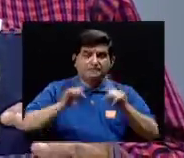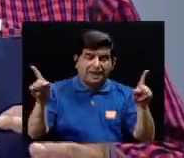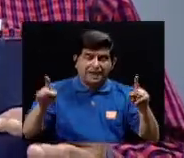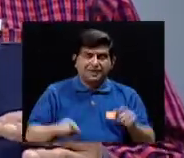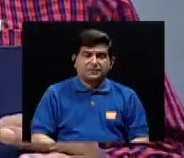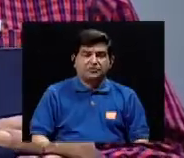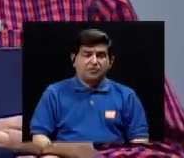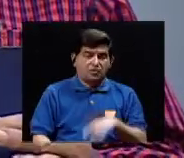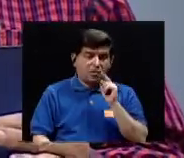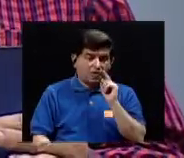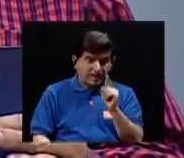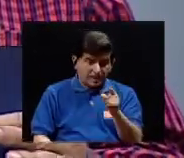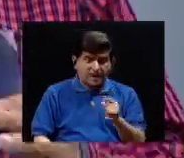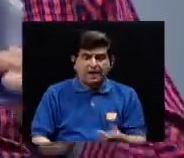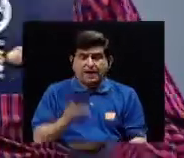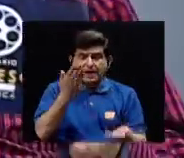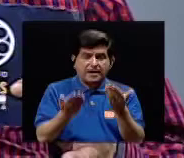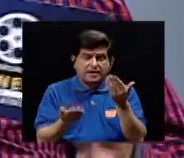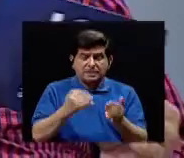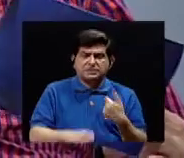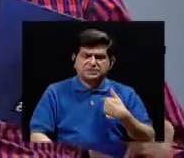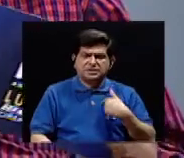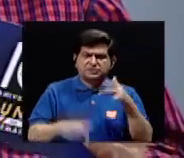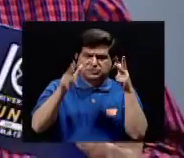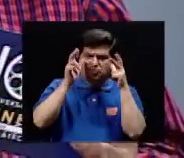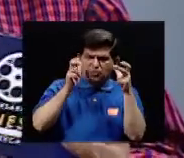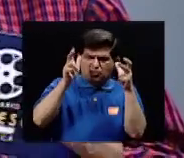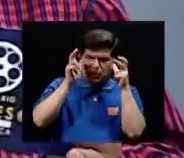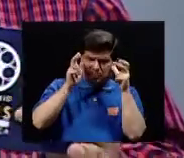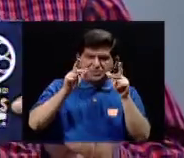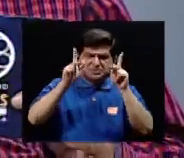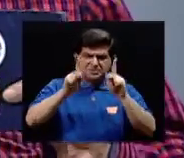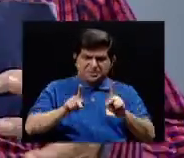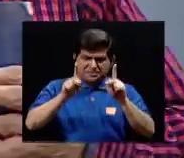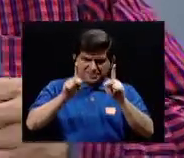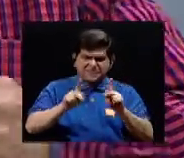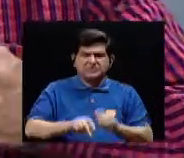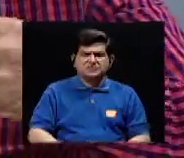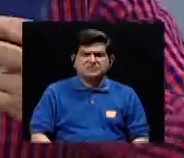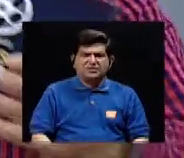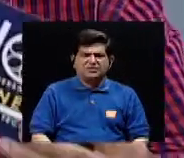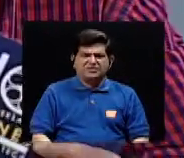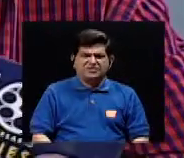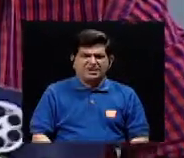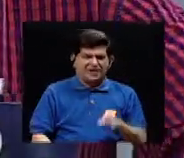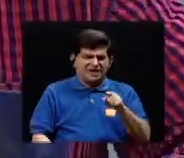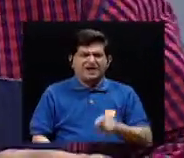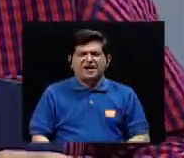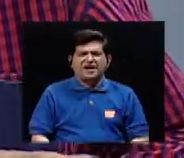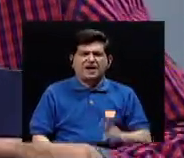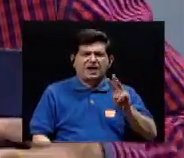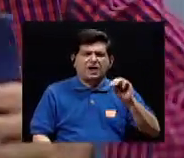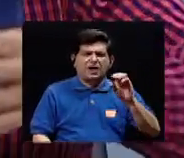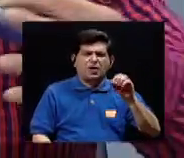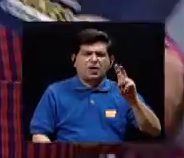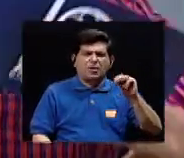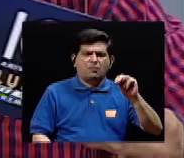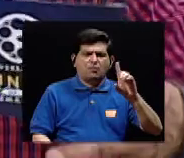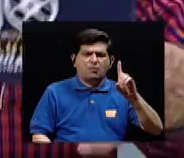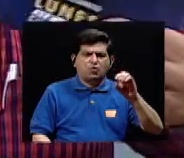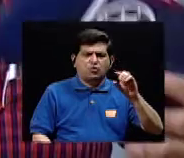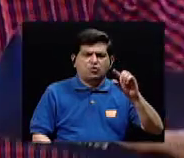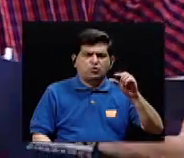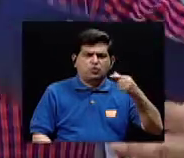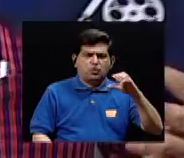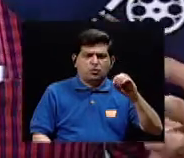alguna manera Mauricio es como, por lo menos uno lo percibe como espectador, que el mondongo y el motete y todo esto